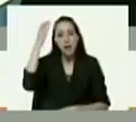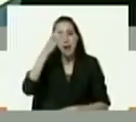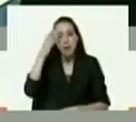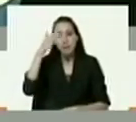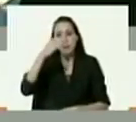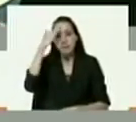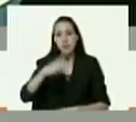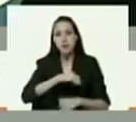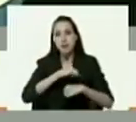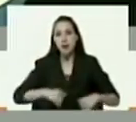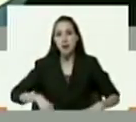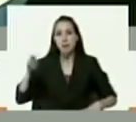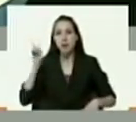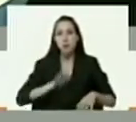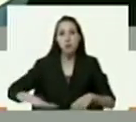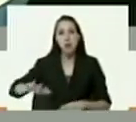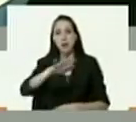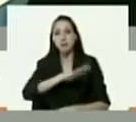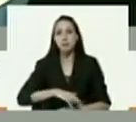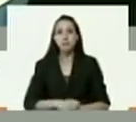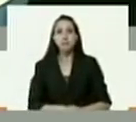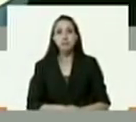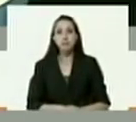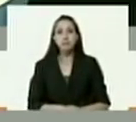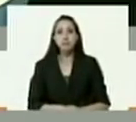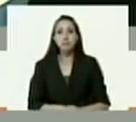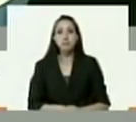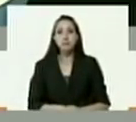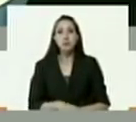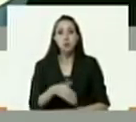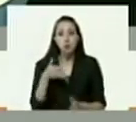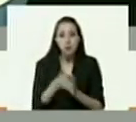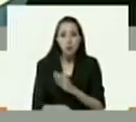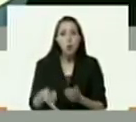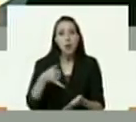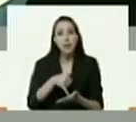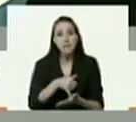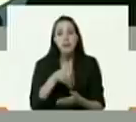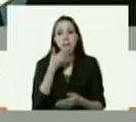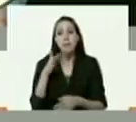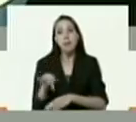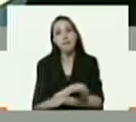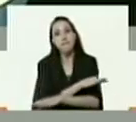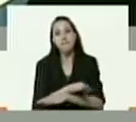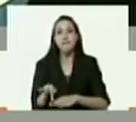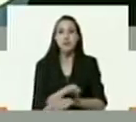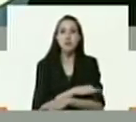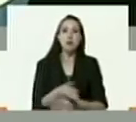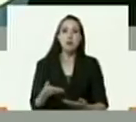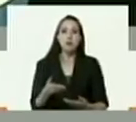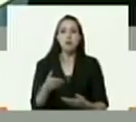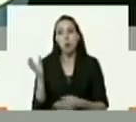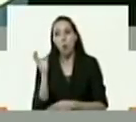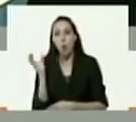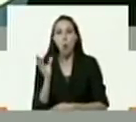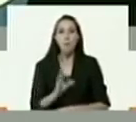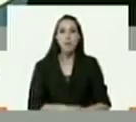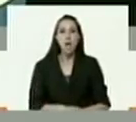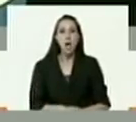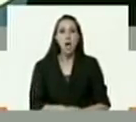el territorio y donde más sensible es, que es precisamente en la frontera y en la frontera con Colombia,